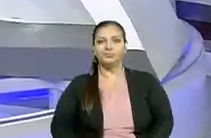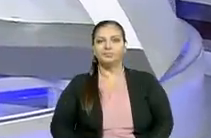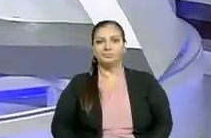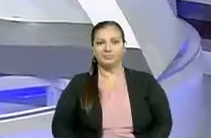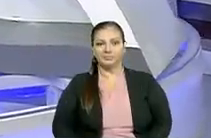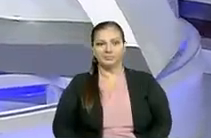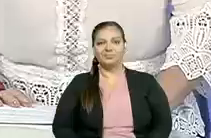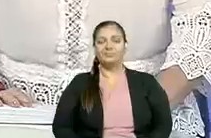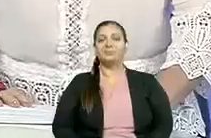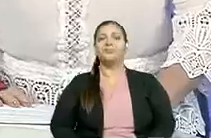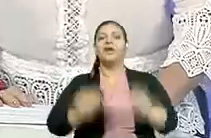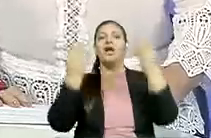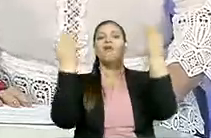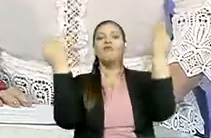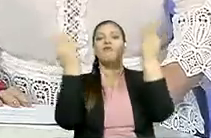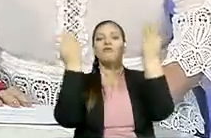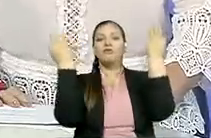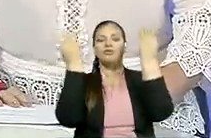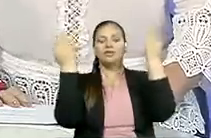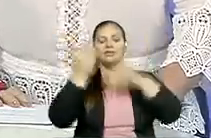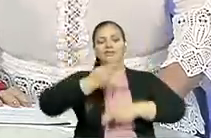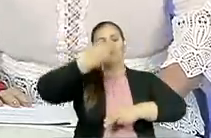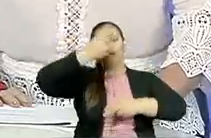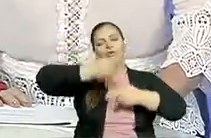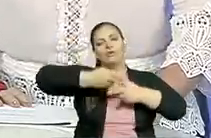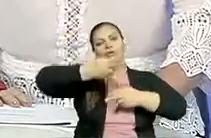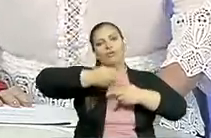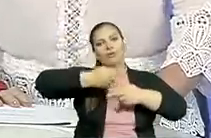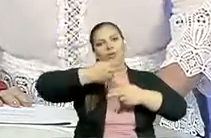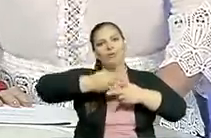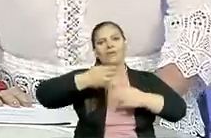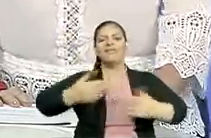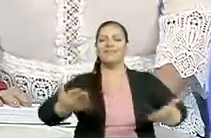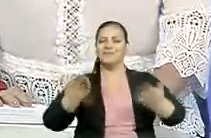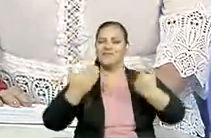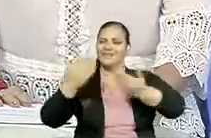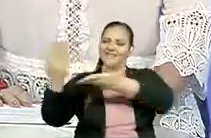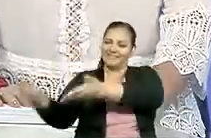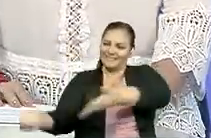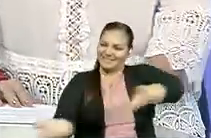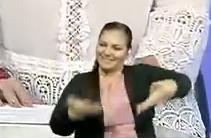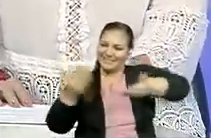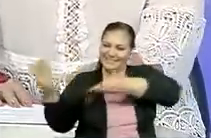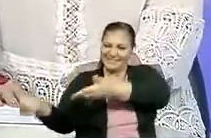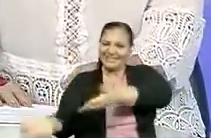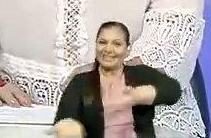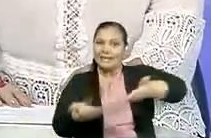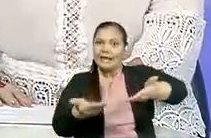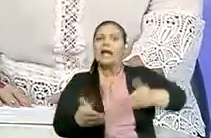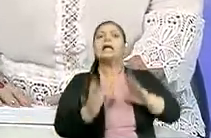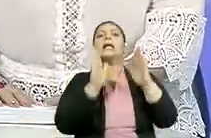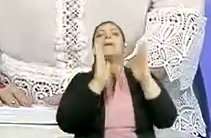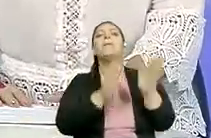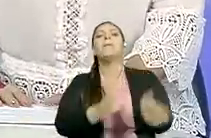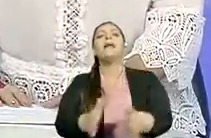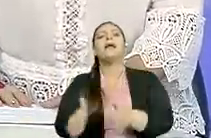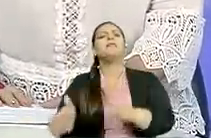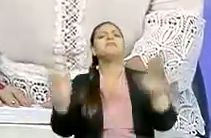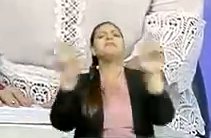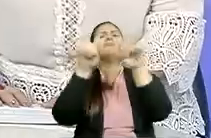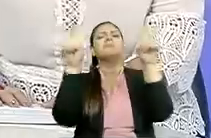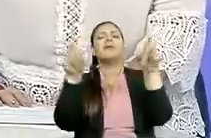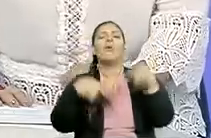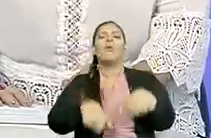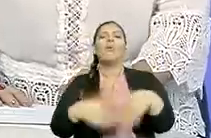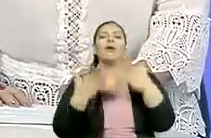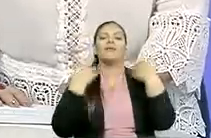Bueno, y presten atención, todo está listo para una nueva edición del Saludo a la Aurora Gloriosa, organizado por la